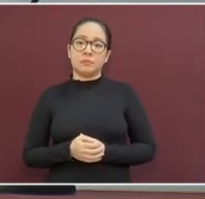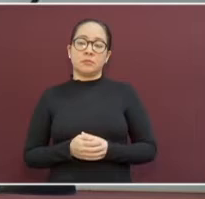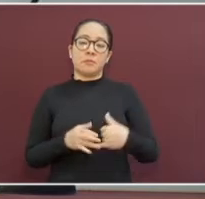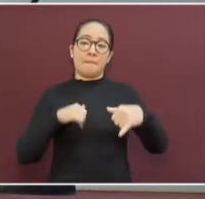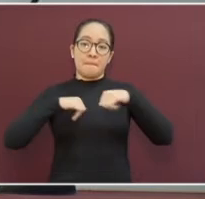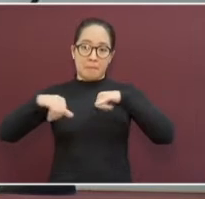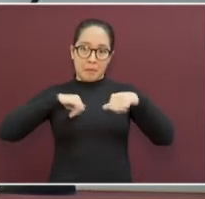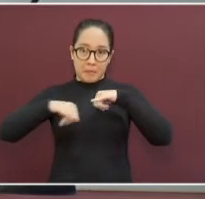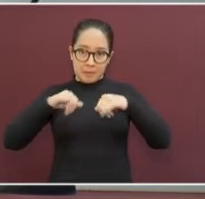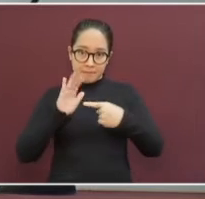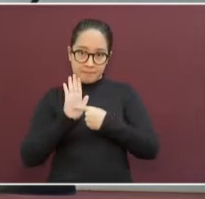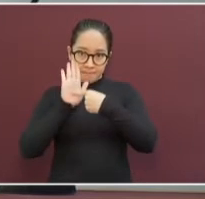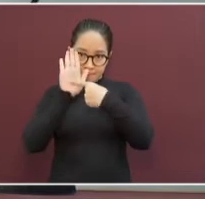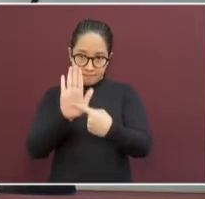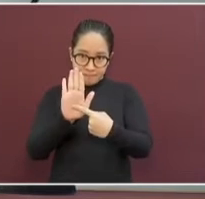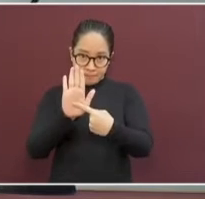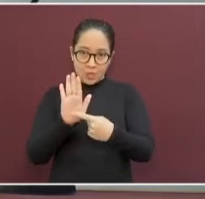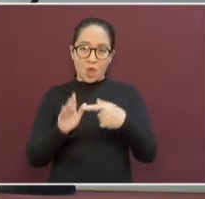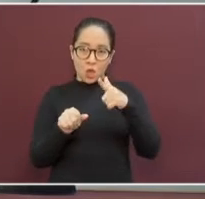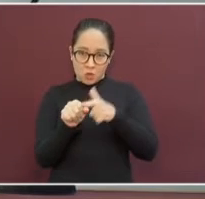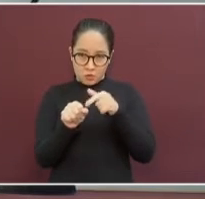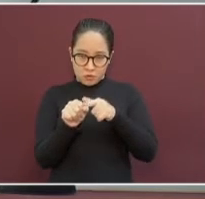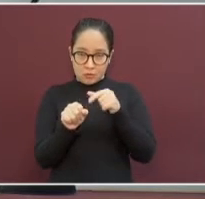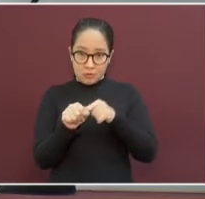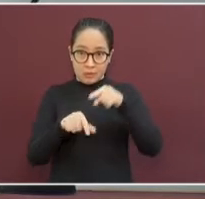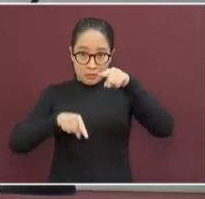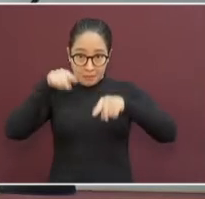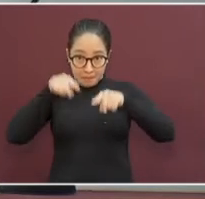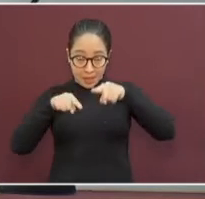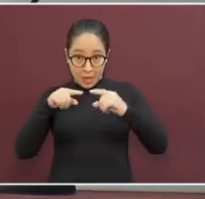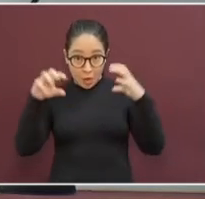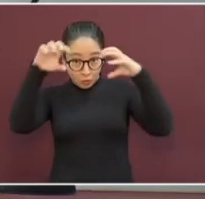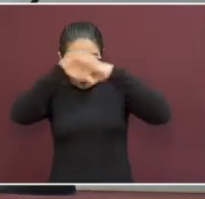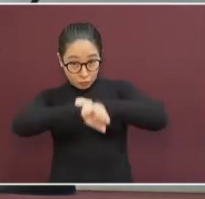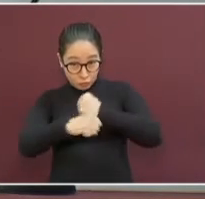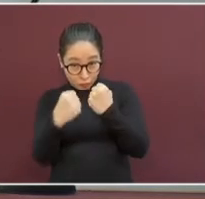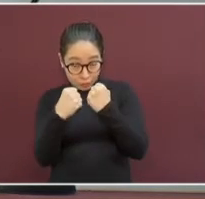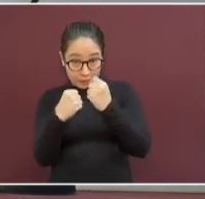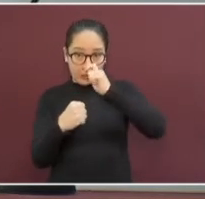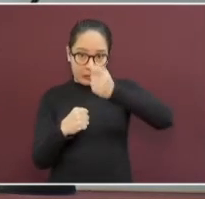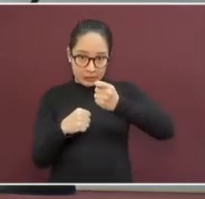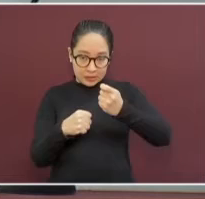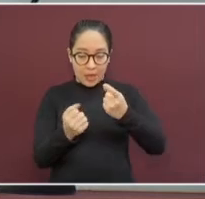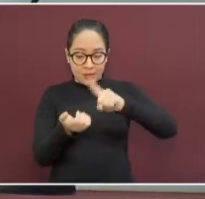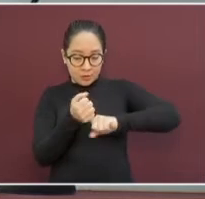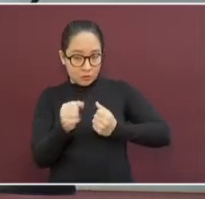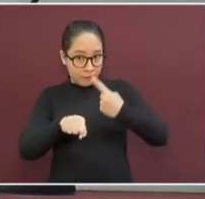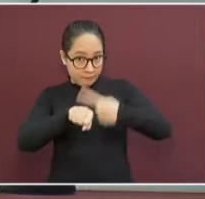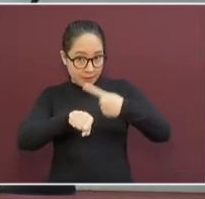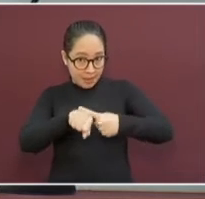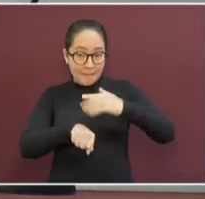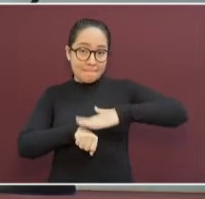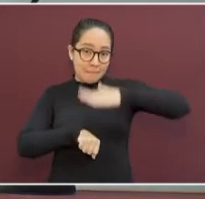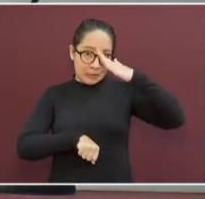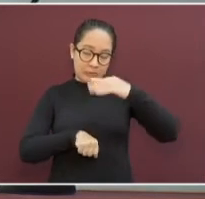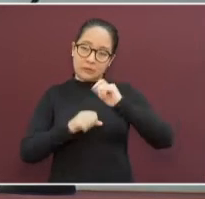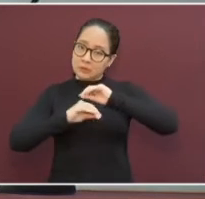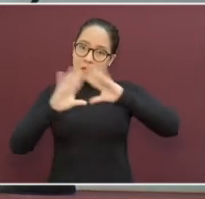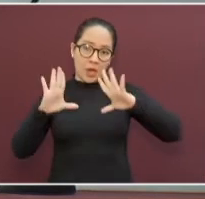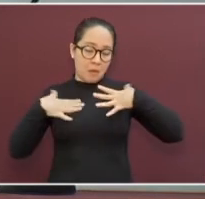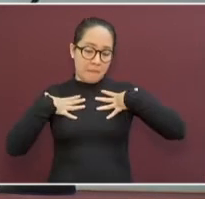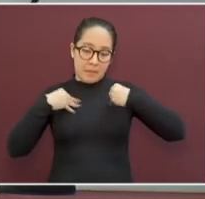representados en el mapa vean el color más obscuro significa mayor carga de enfermedad y por lo tanto mayor